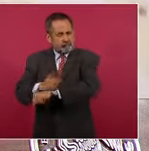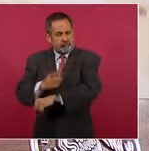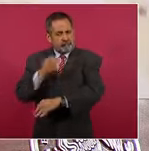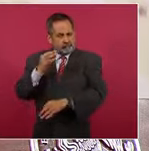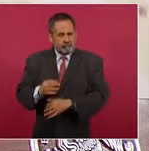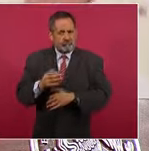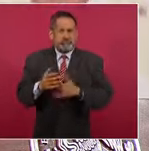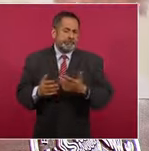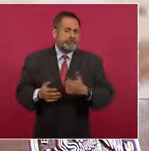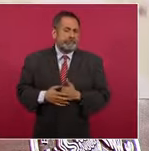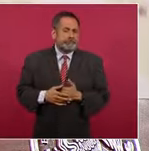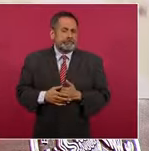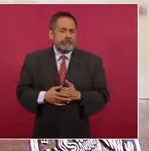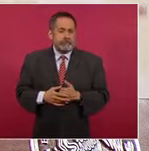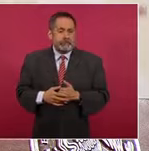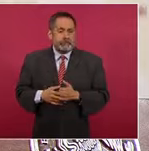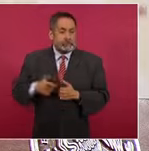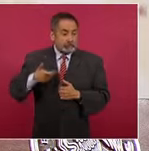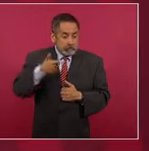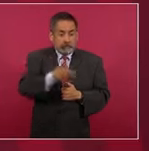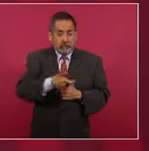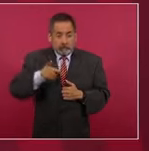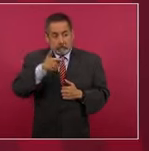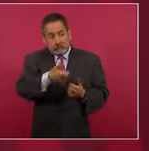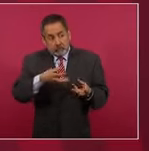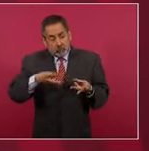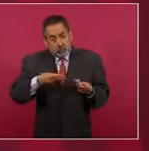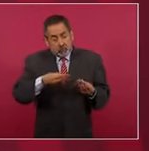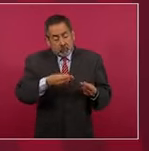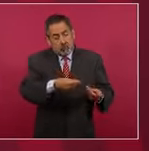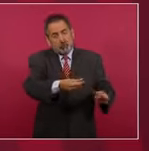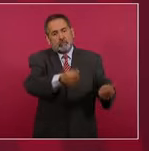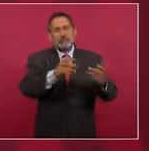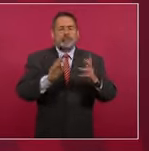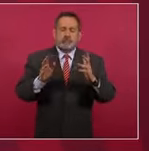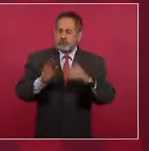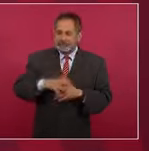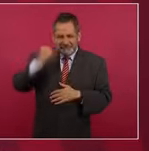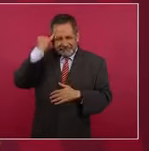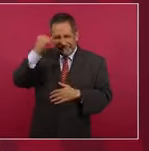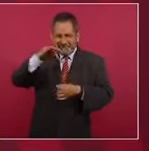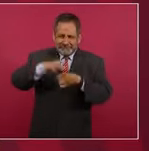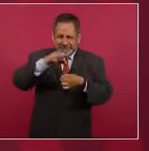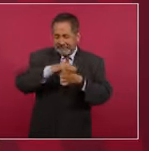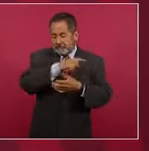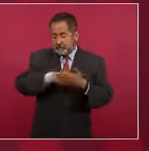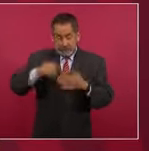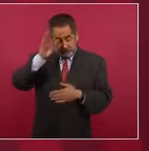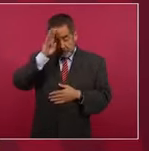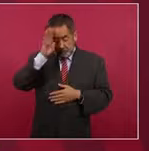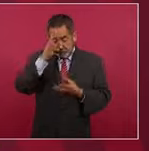que también no cueste tanto todo el proceso electoral.